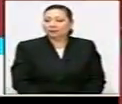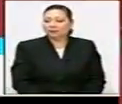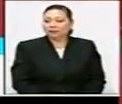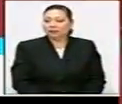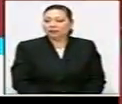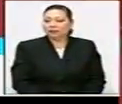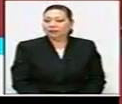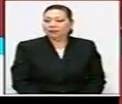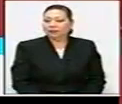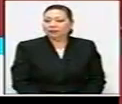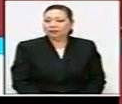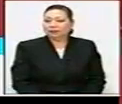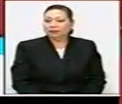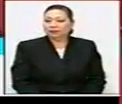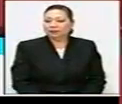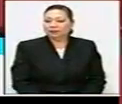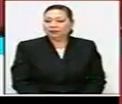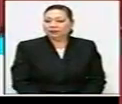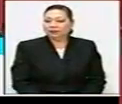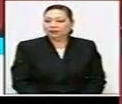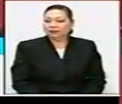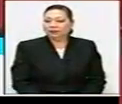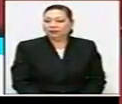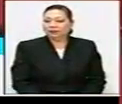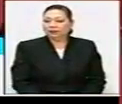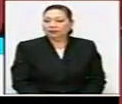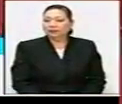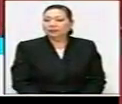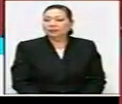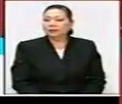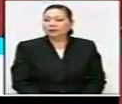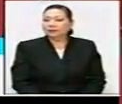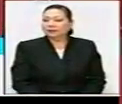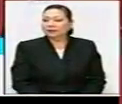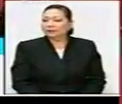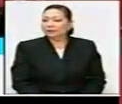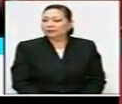Tiene la palabra el congresista Armando Villanueva.